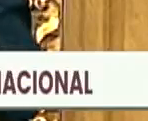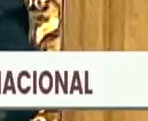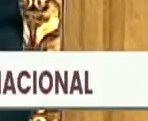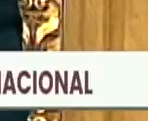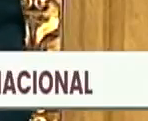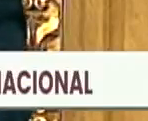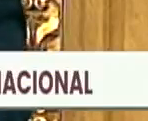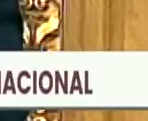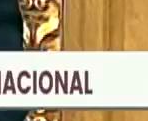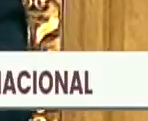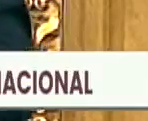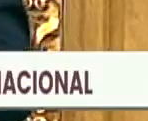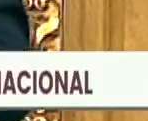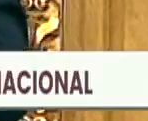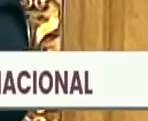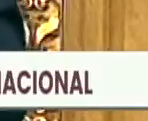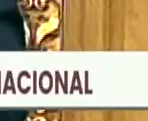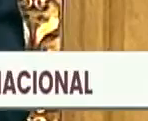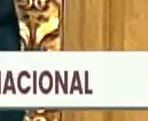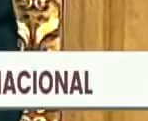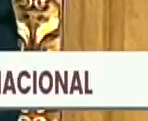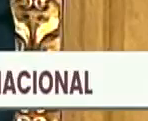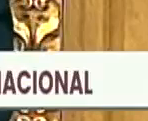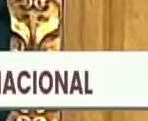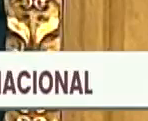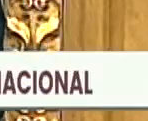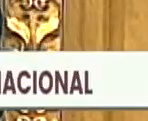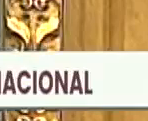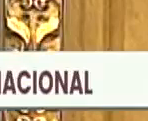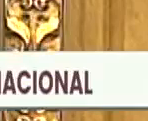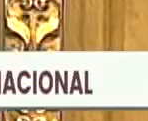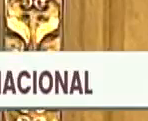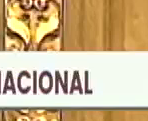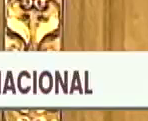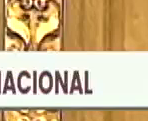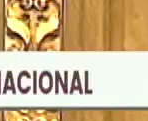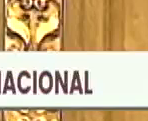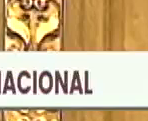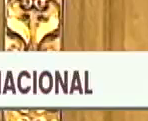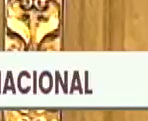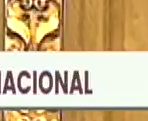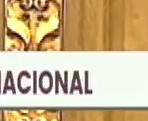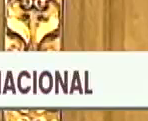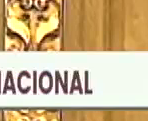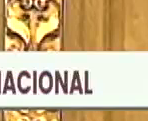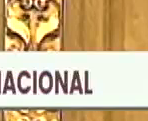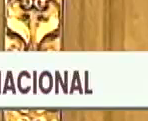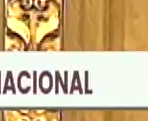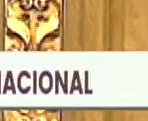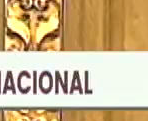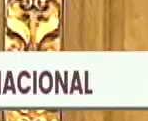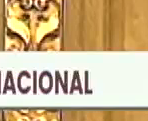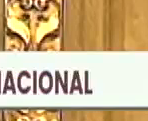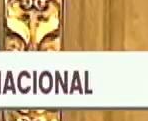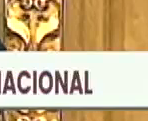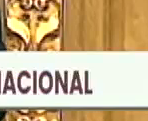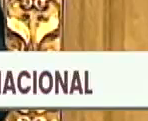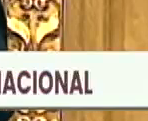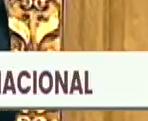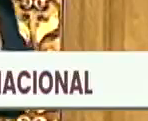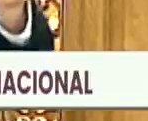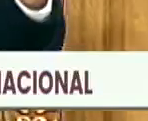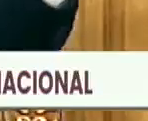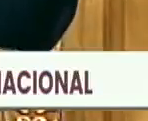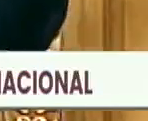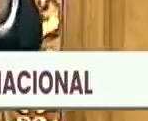Trump, sonrió y asintió diciendo, eso está bajo control. El propio Esper dice en su libro que esa